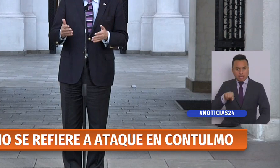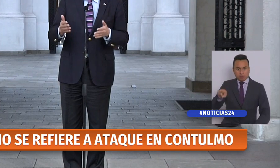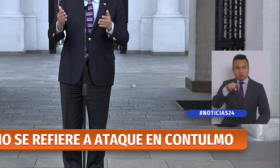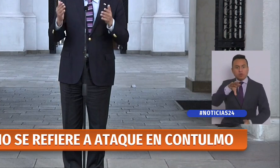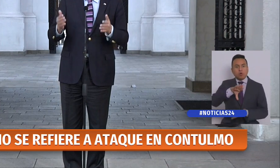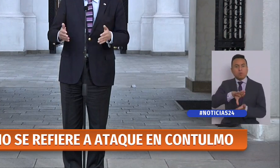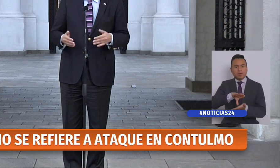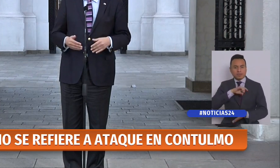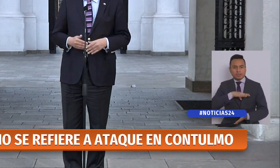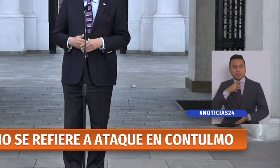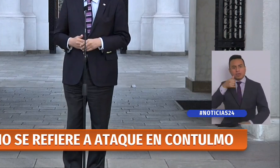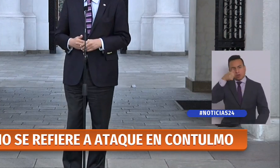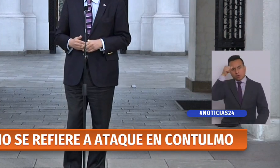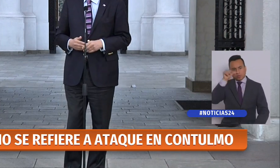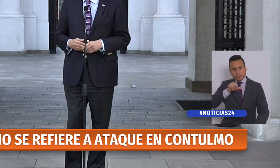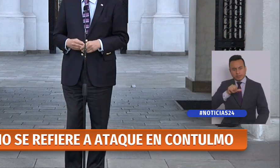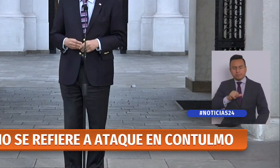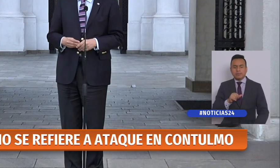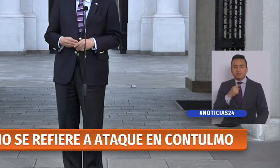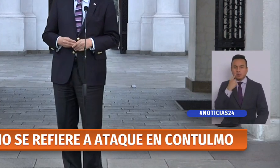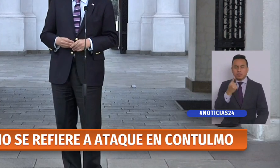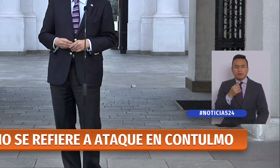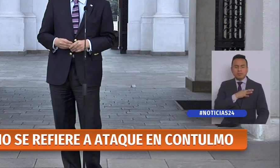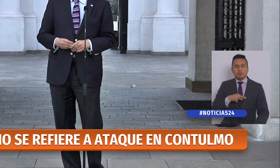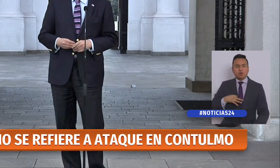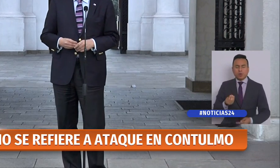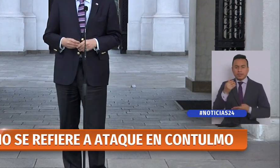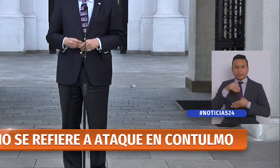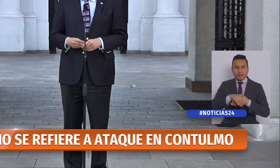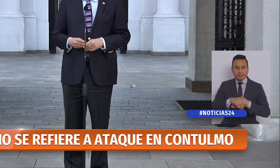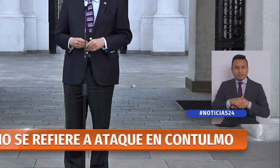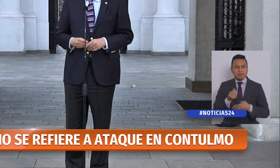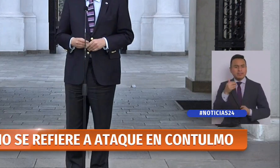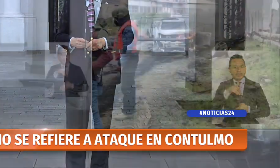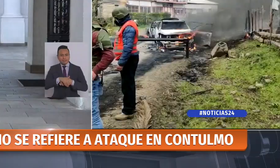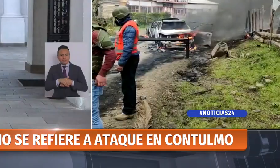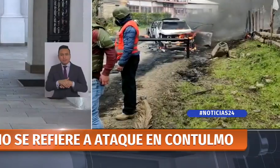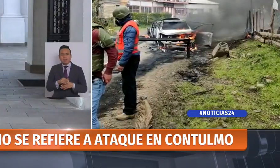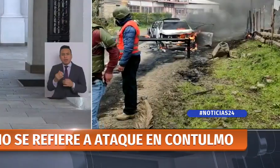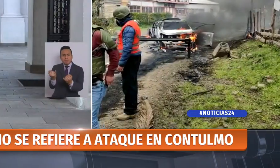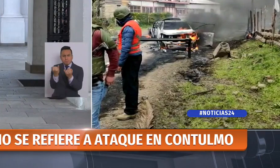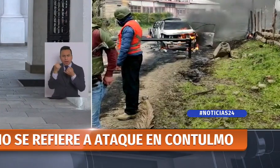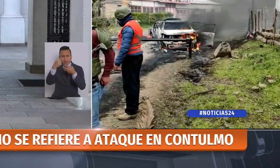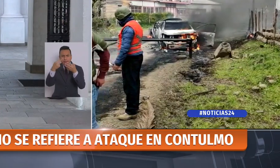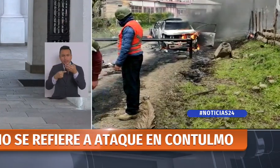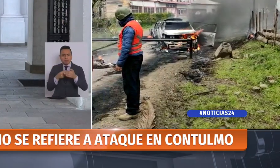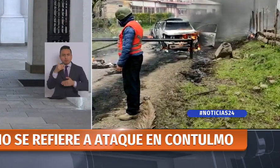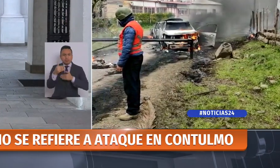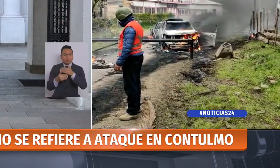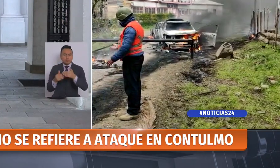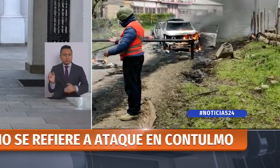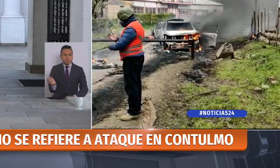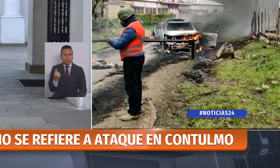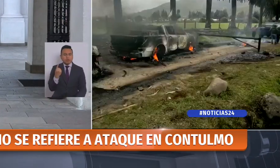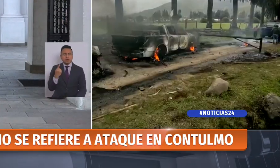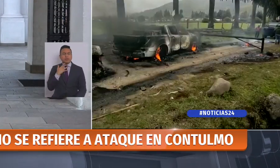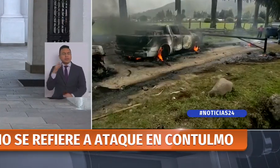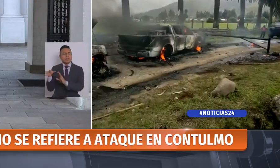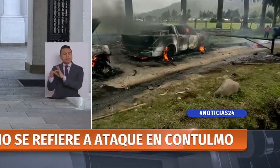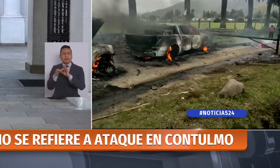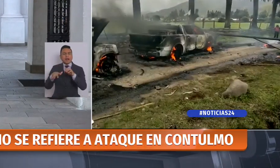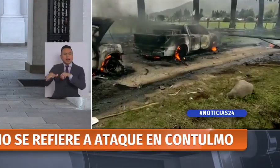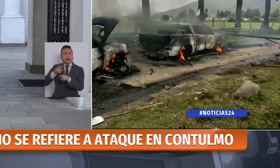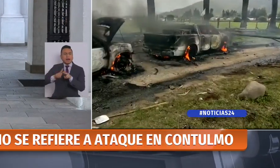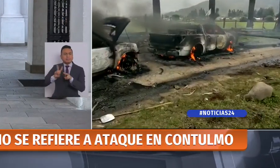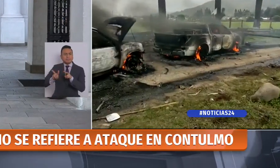nuestro país los condenen. Ministro, buenas tardes. Si nos puede entregar más detalles sobre este procedimiento. Primero, ¿de qué se trataba? ¿Qué